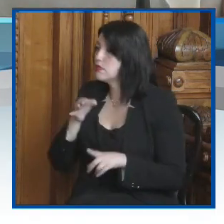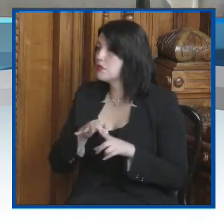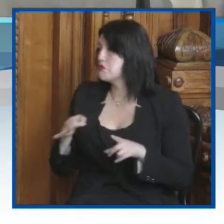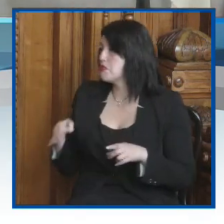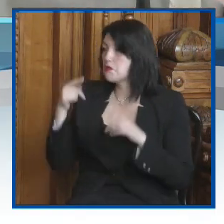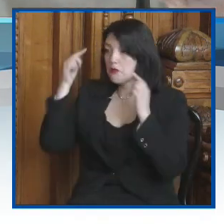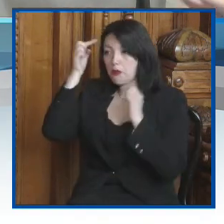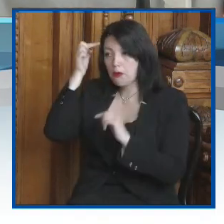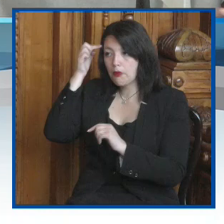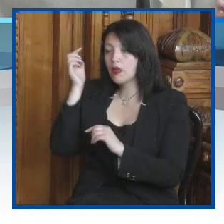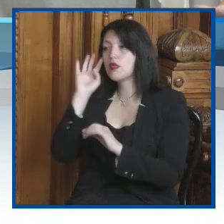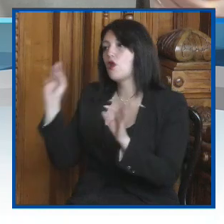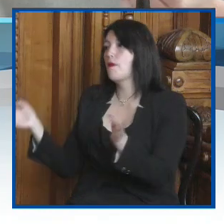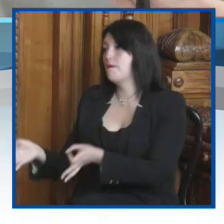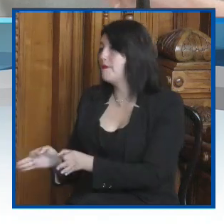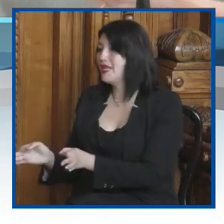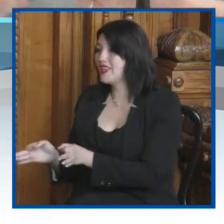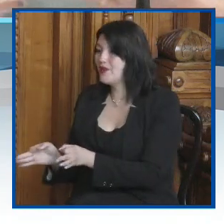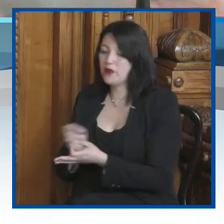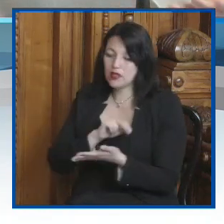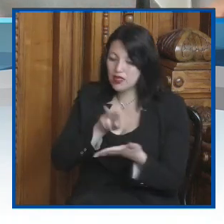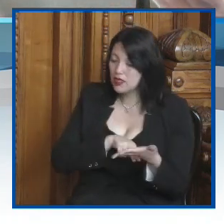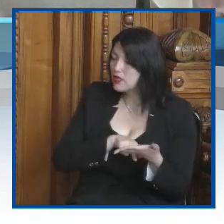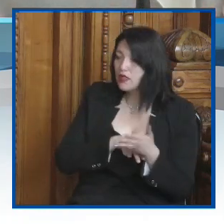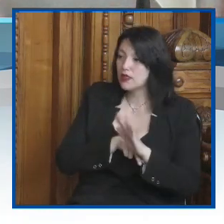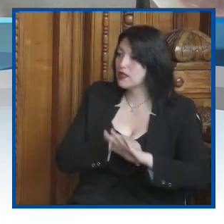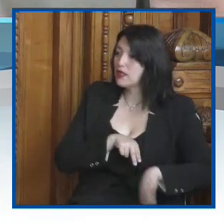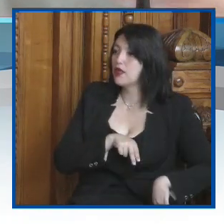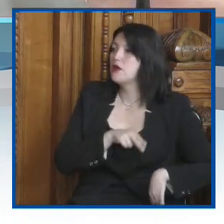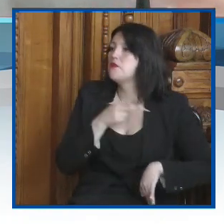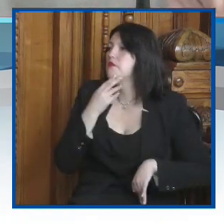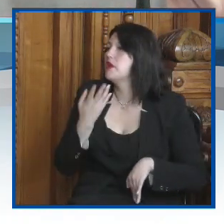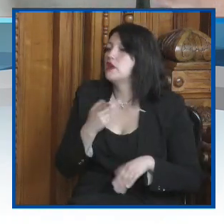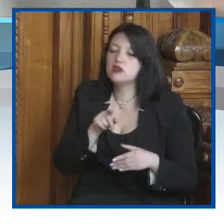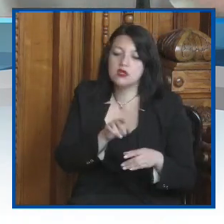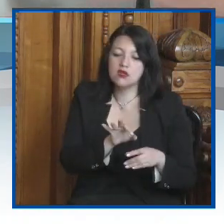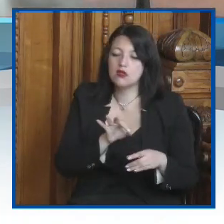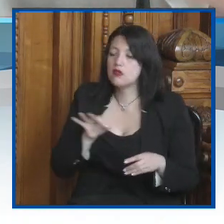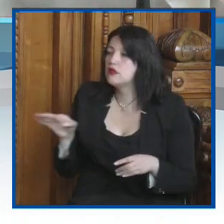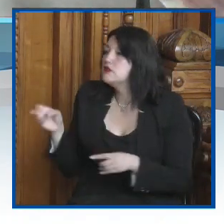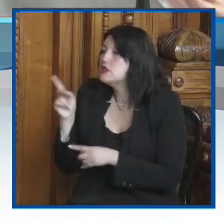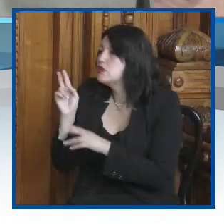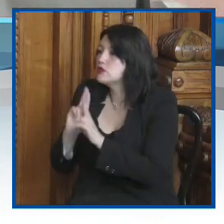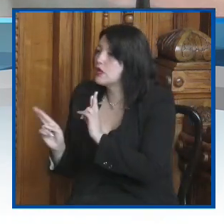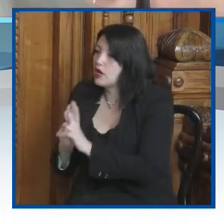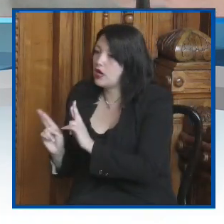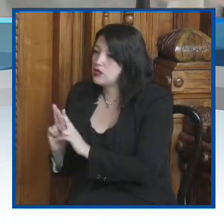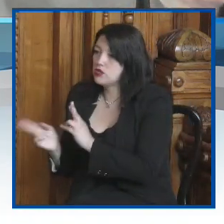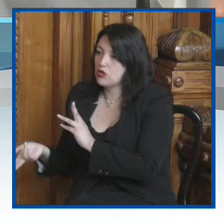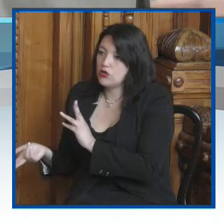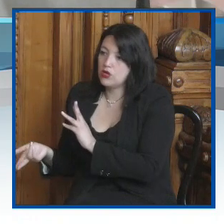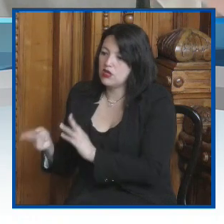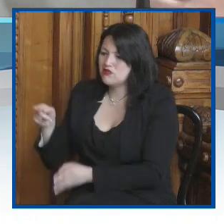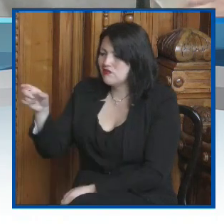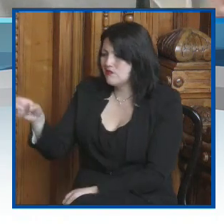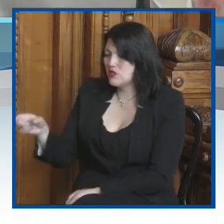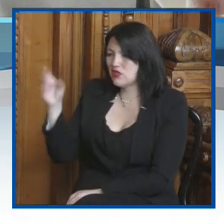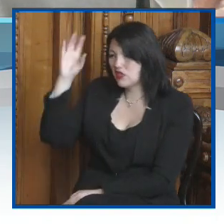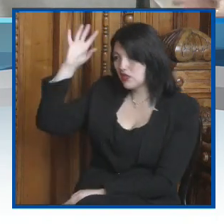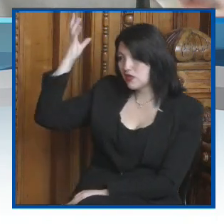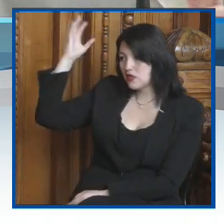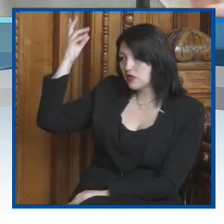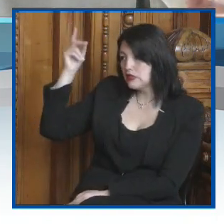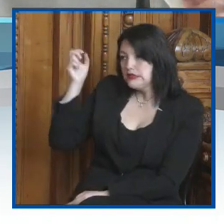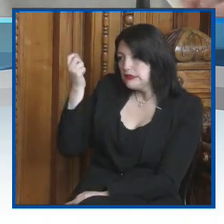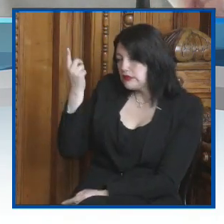establece, y se lo explico al Señor, porque si no también, ¿cuál es la idea de citar si no se relaciona y si citamos y el Señor no entiende o la señora no